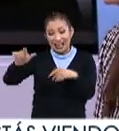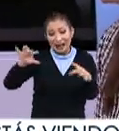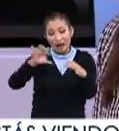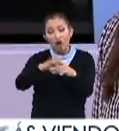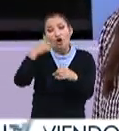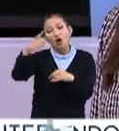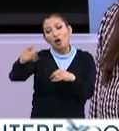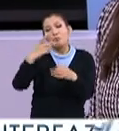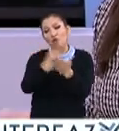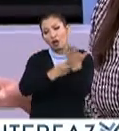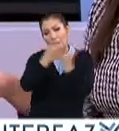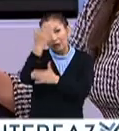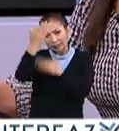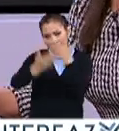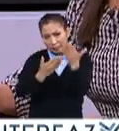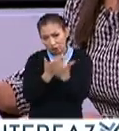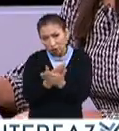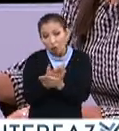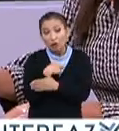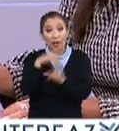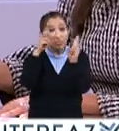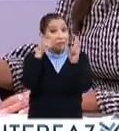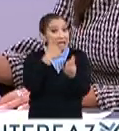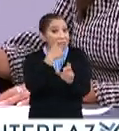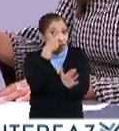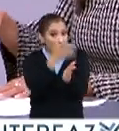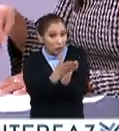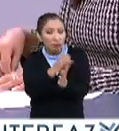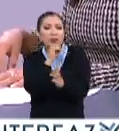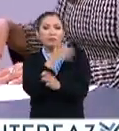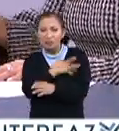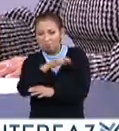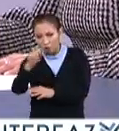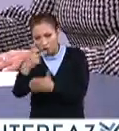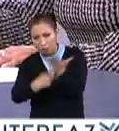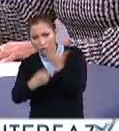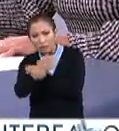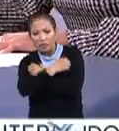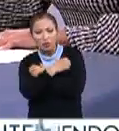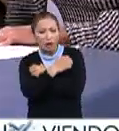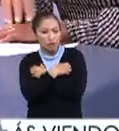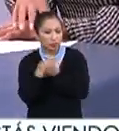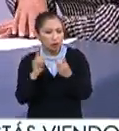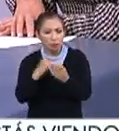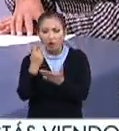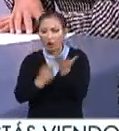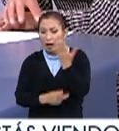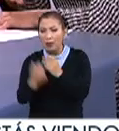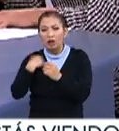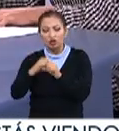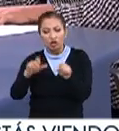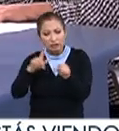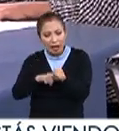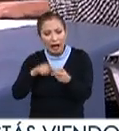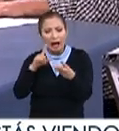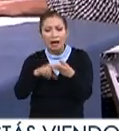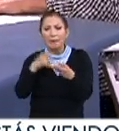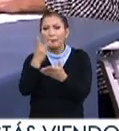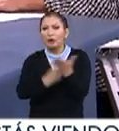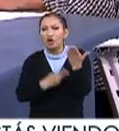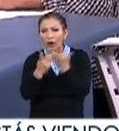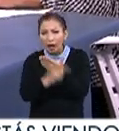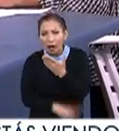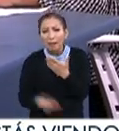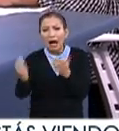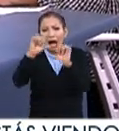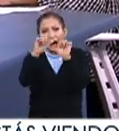de nuestros programas y servicios. Y no solo en tema de inglés, también tenemos programas de educación, programas de sociedad, programas